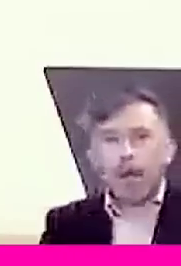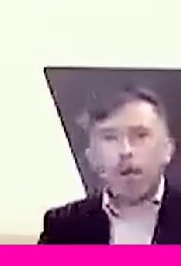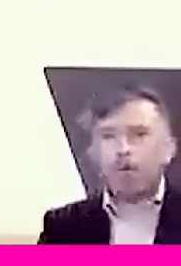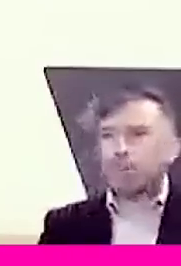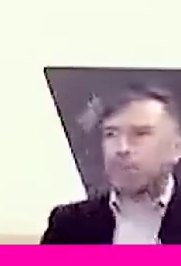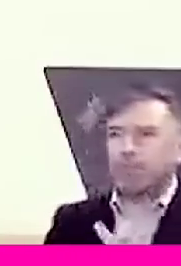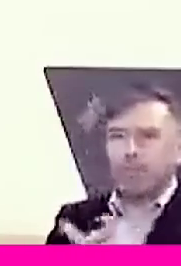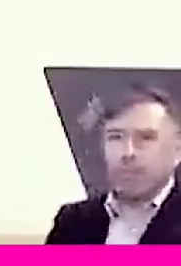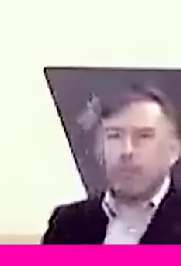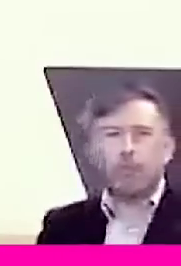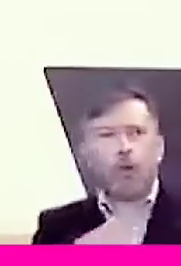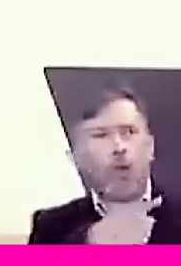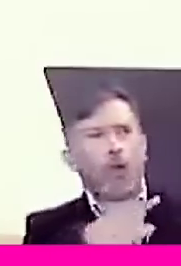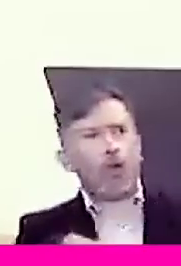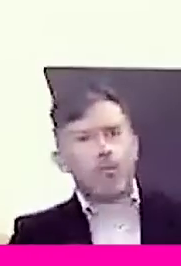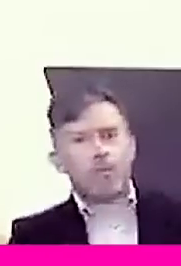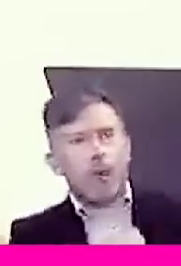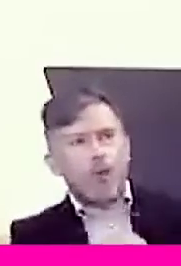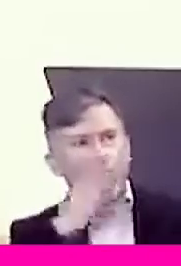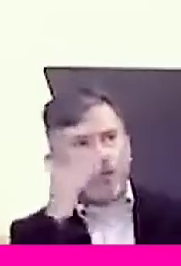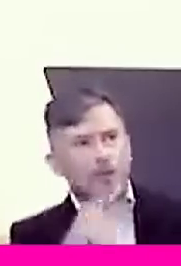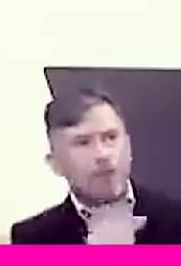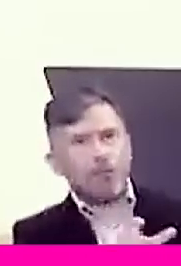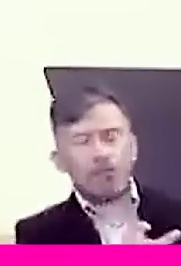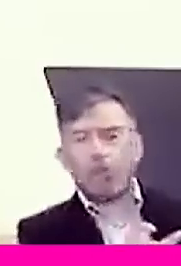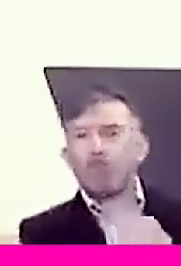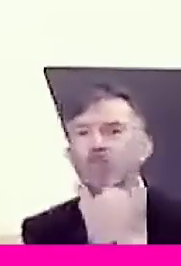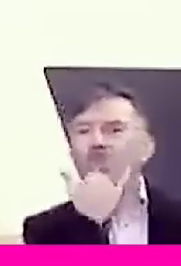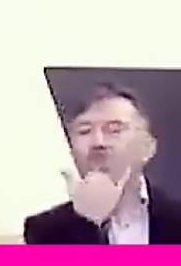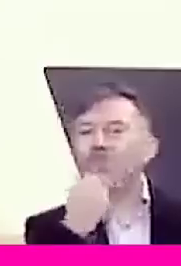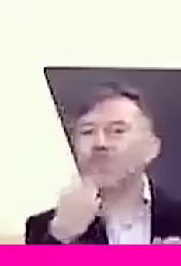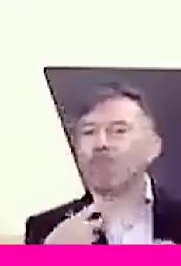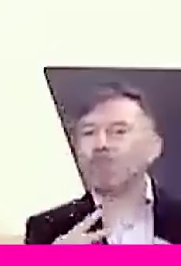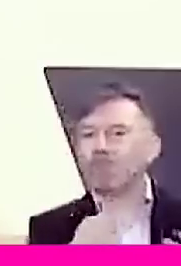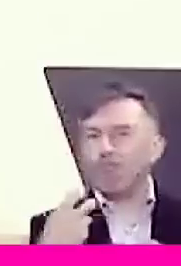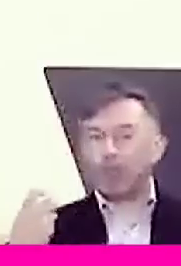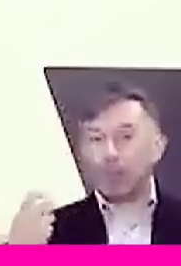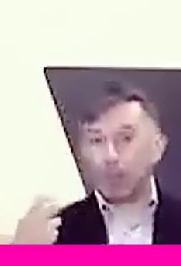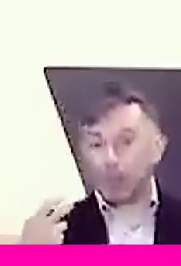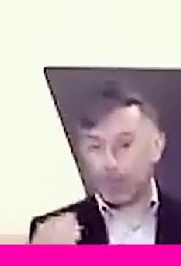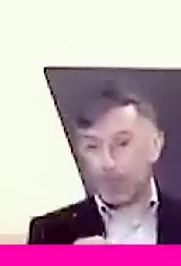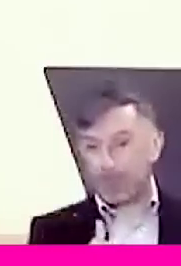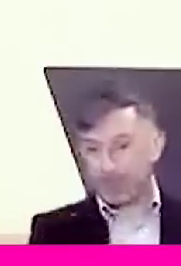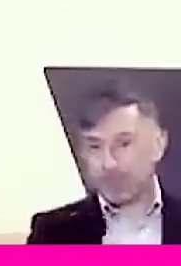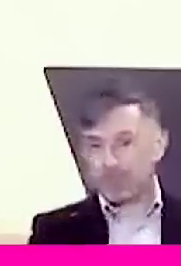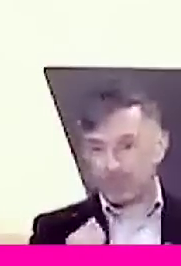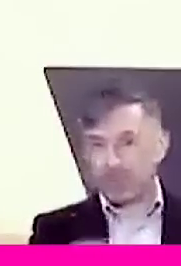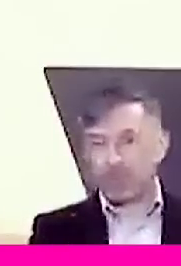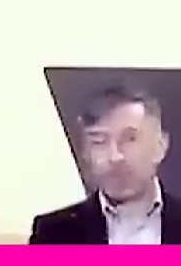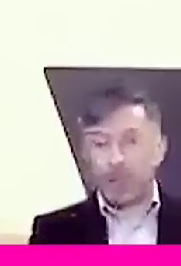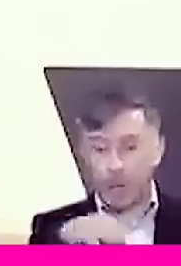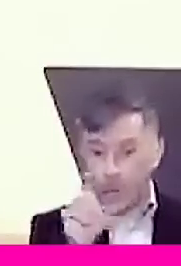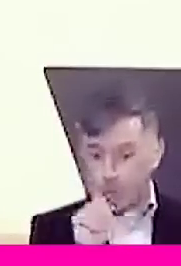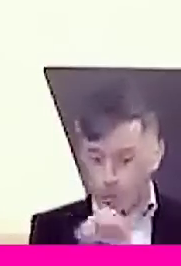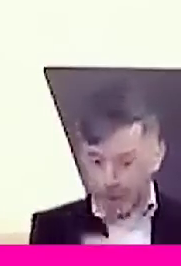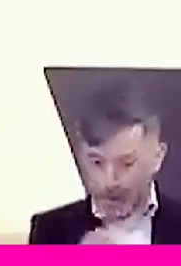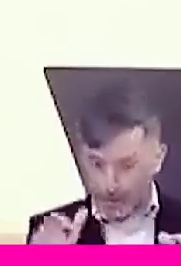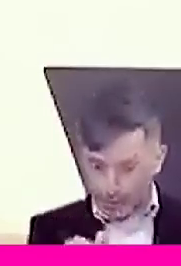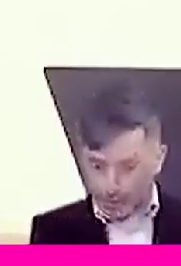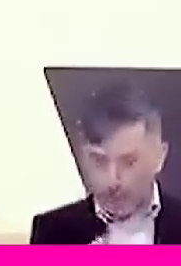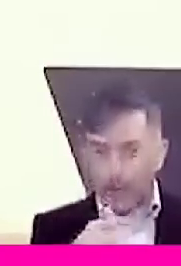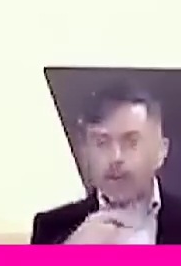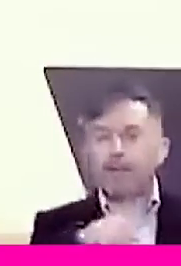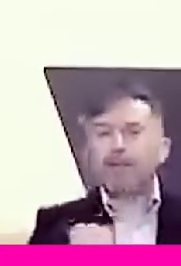pública perderíamos mucho me temo la plena certeza De que al término de las elecciones y después del cómputo de votos a nivel